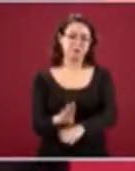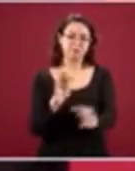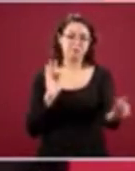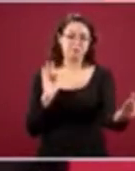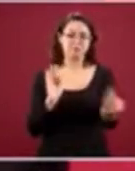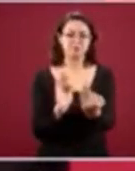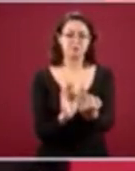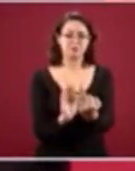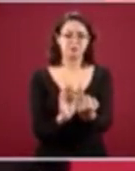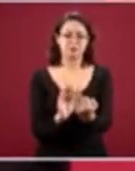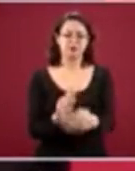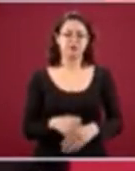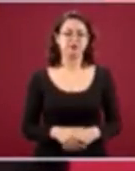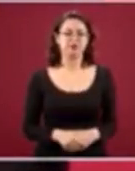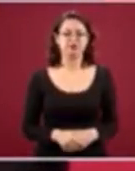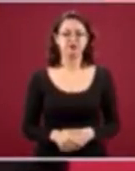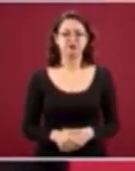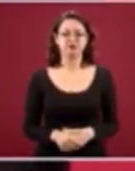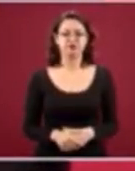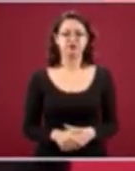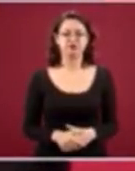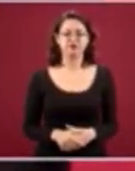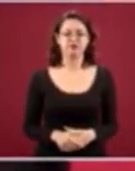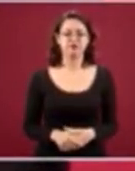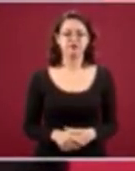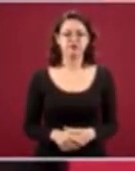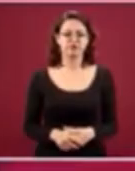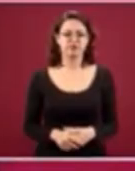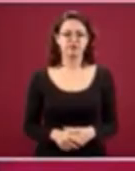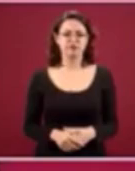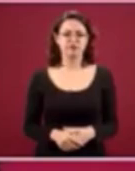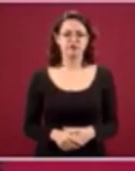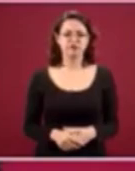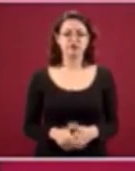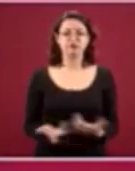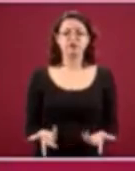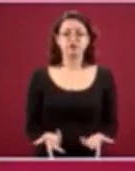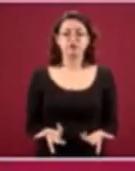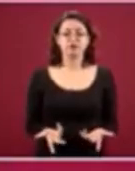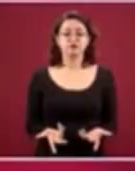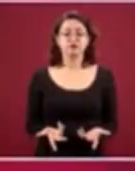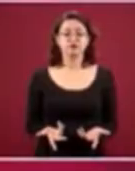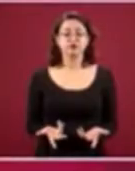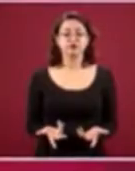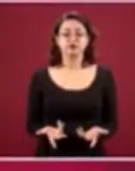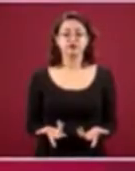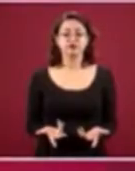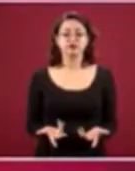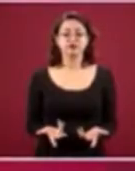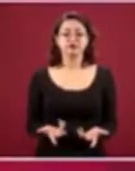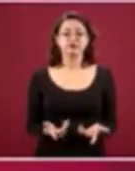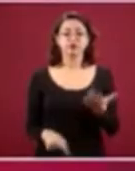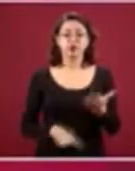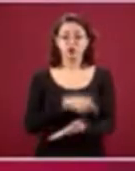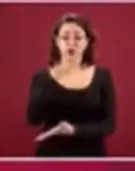lo más posible a donde está la gente y sobre todo